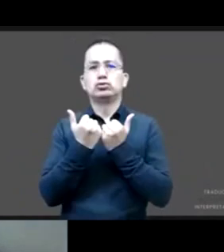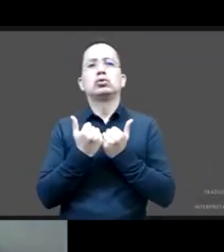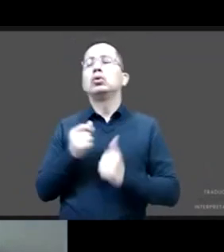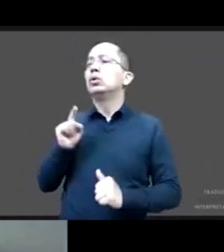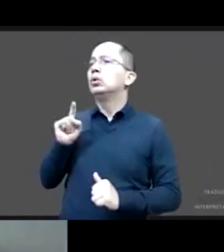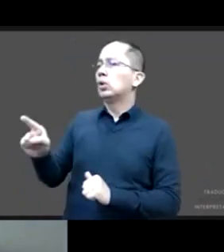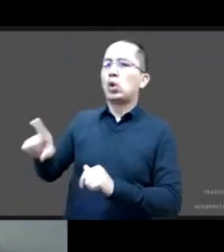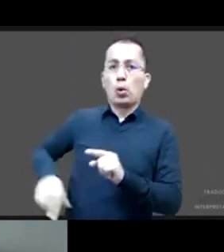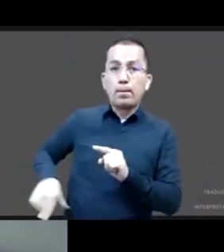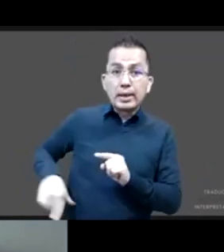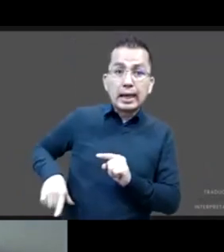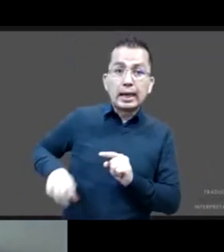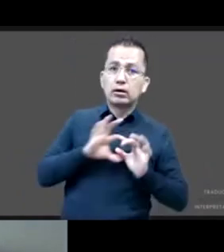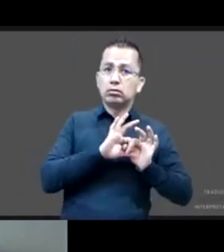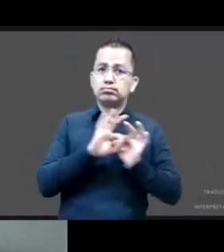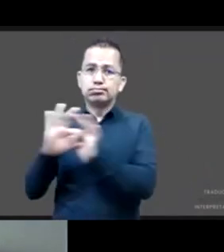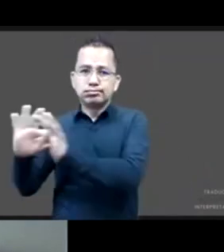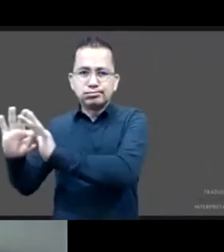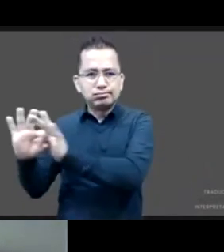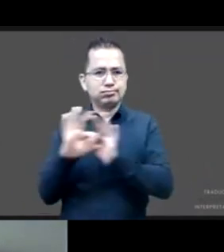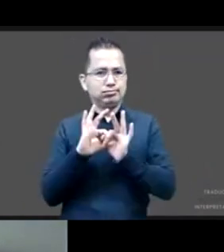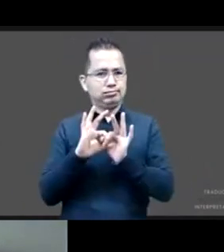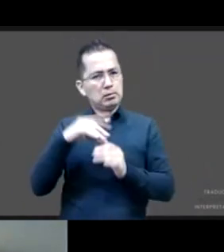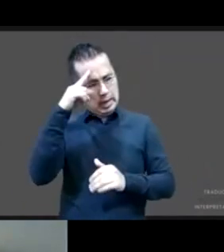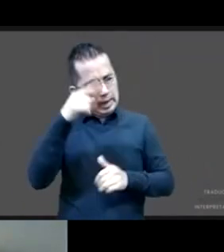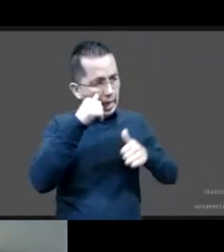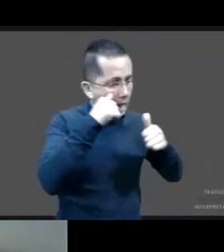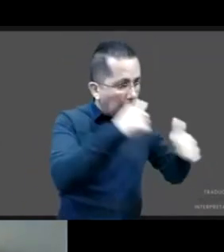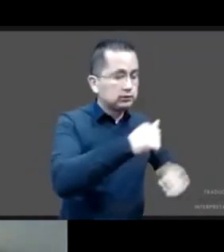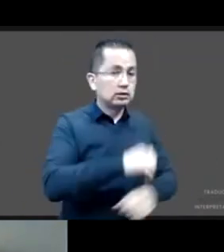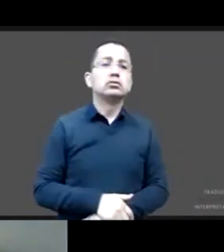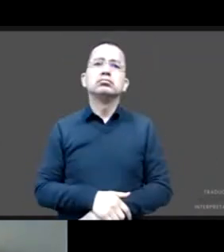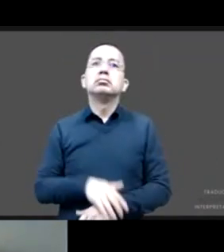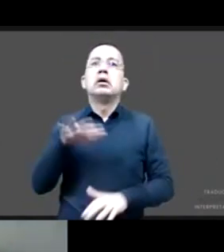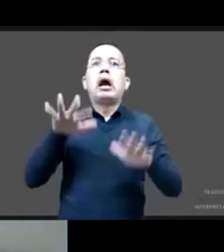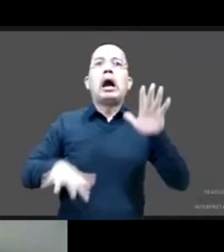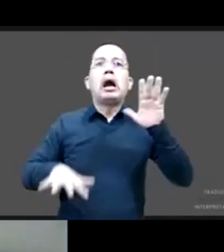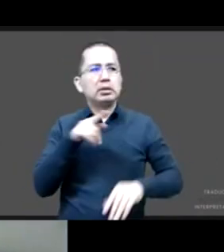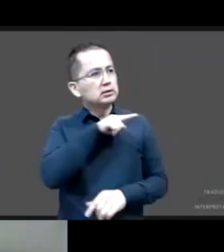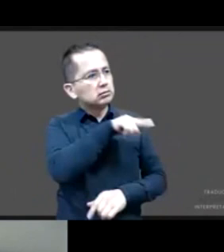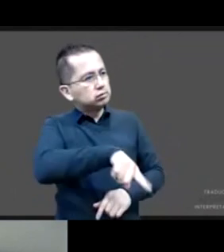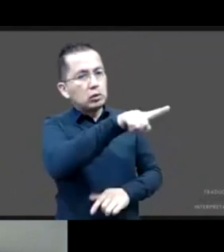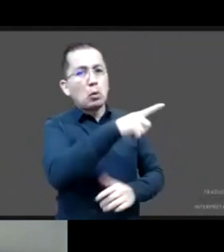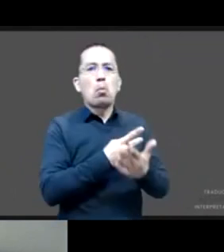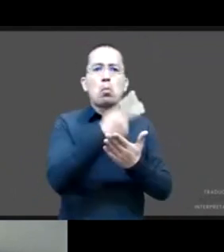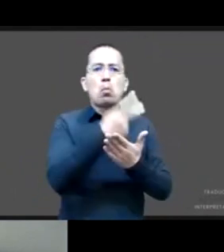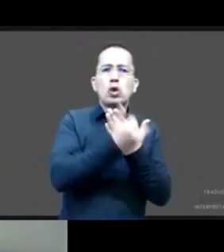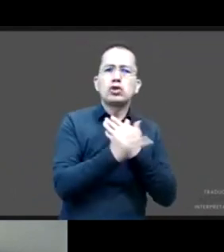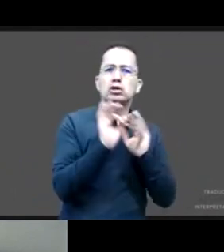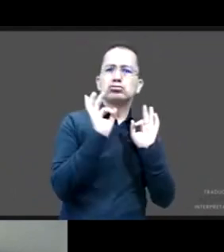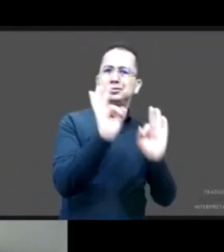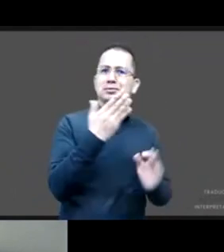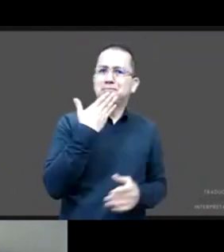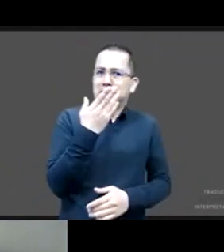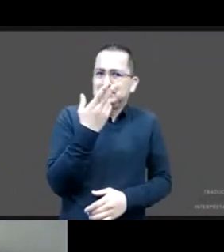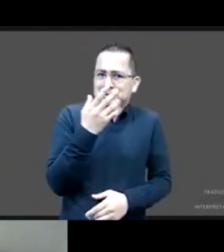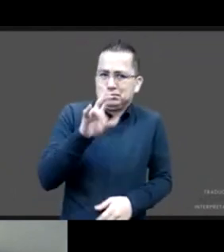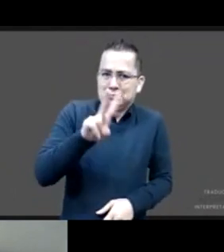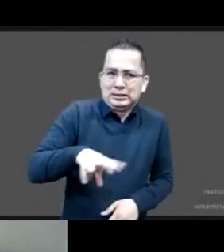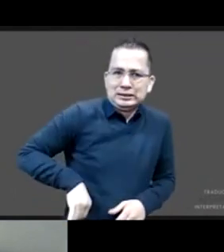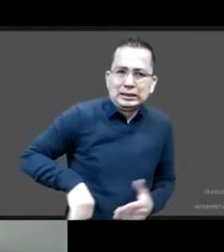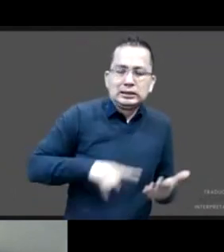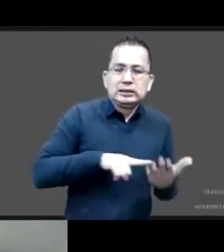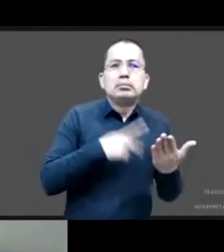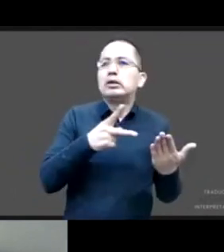hay proyectos interesantes pero que no pueden suceder si no hay alianzas entre los diferentes factores incluso